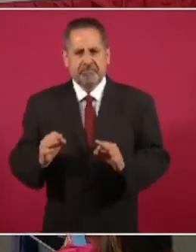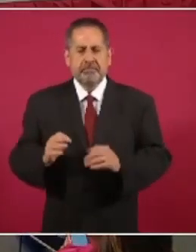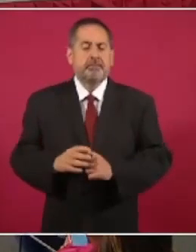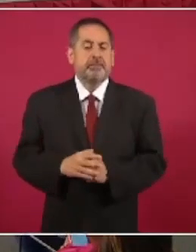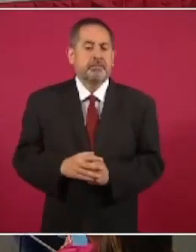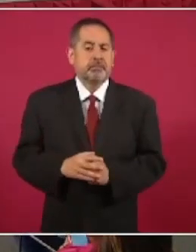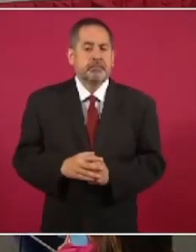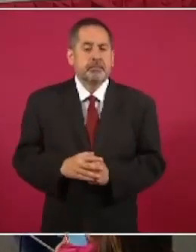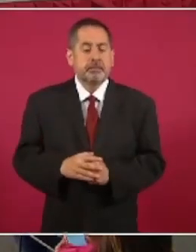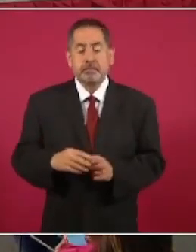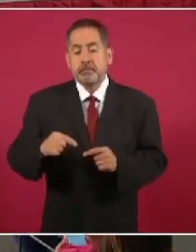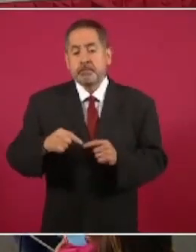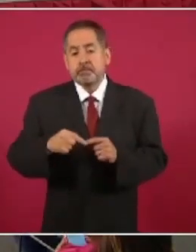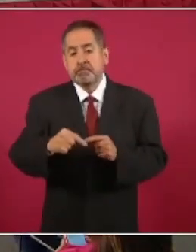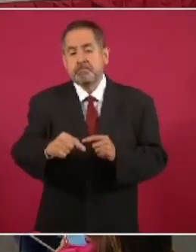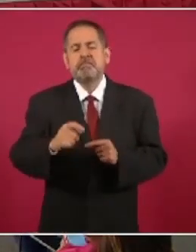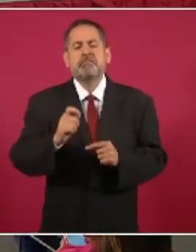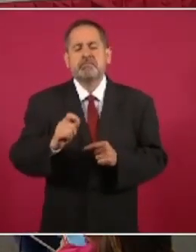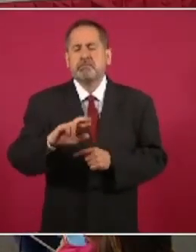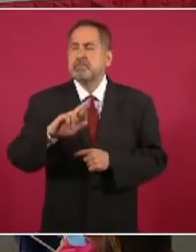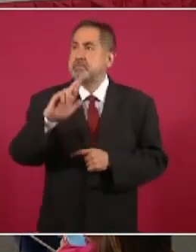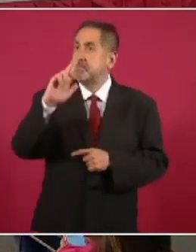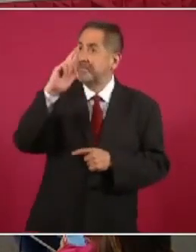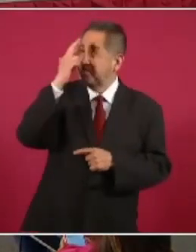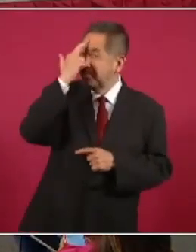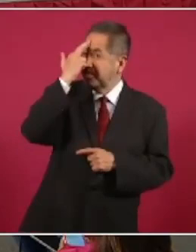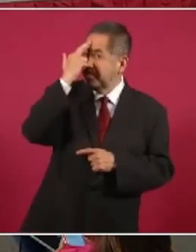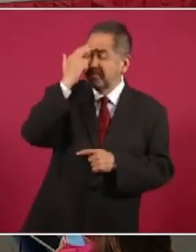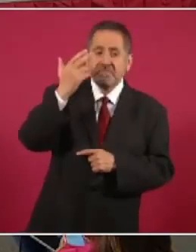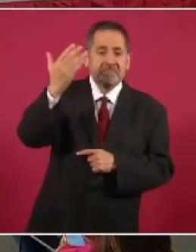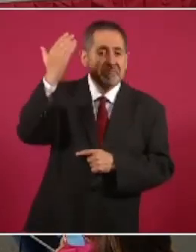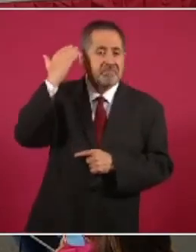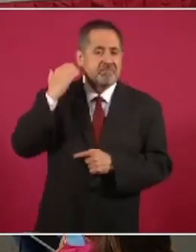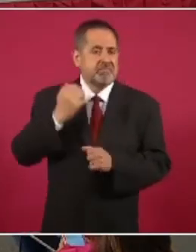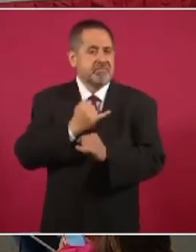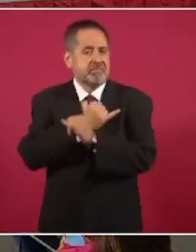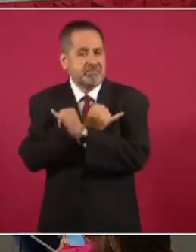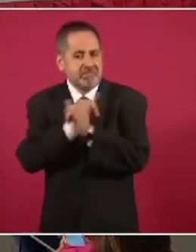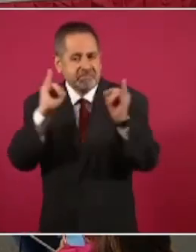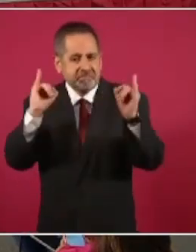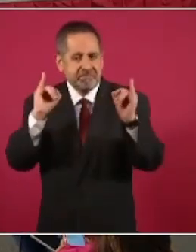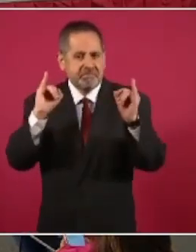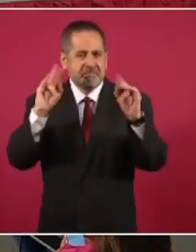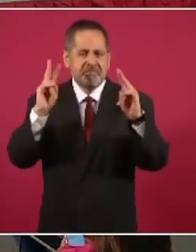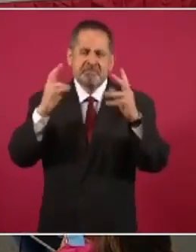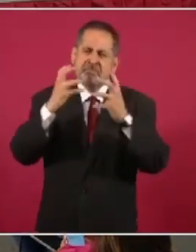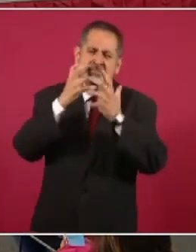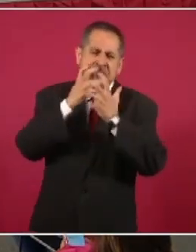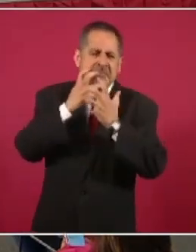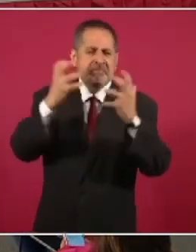conmemorar pues nuestra independencia, el grito, el día